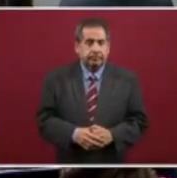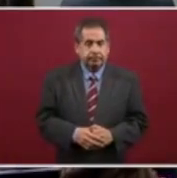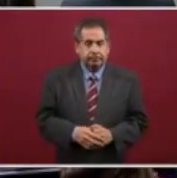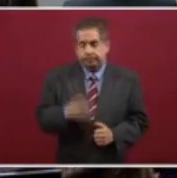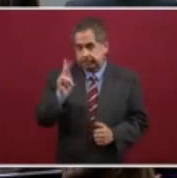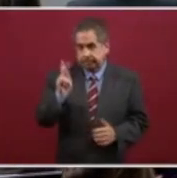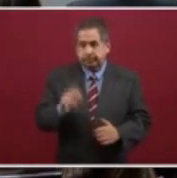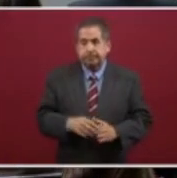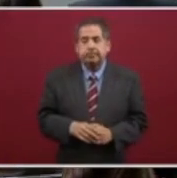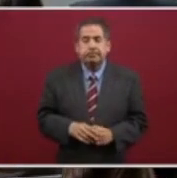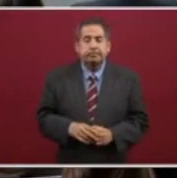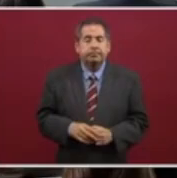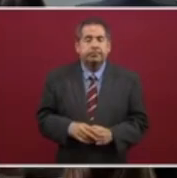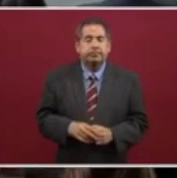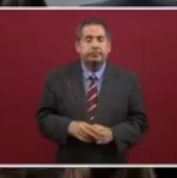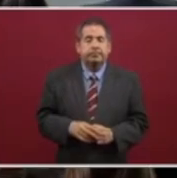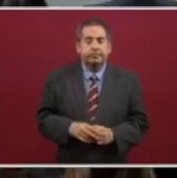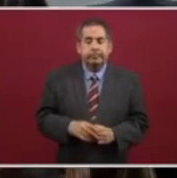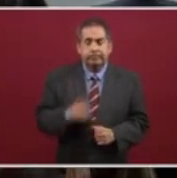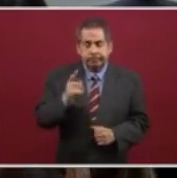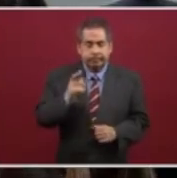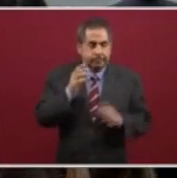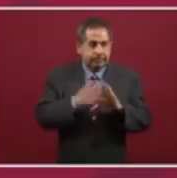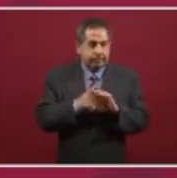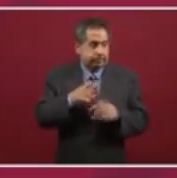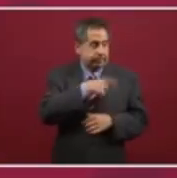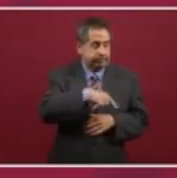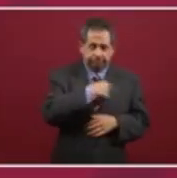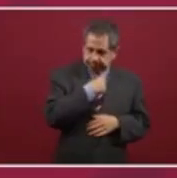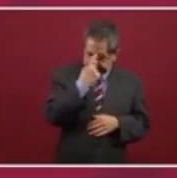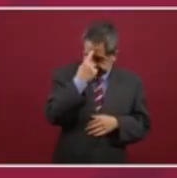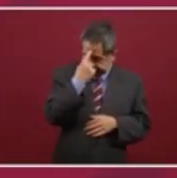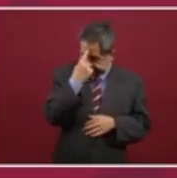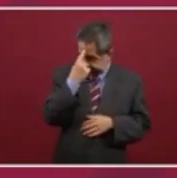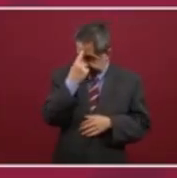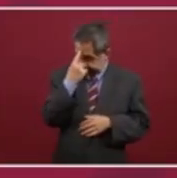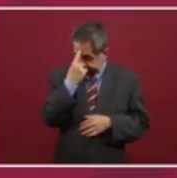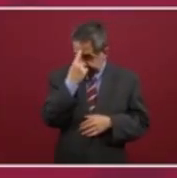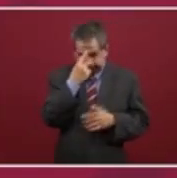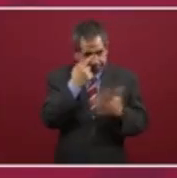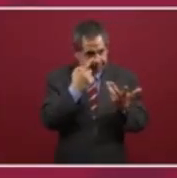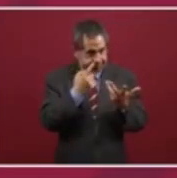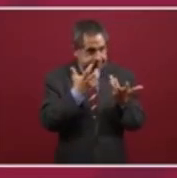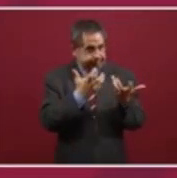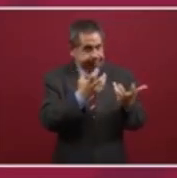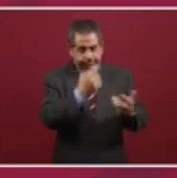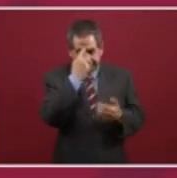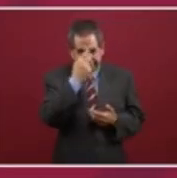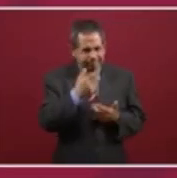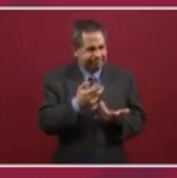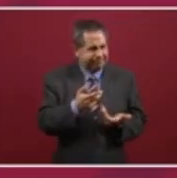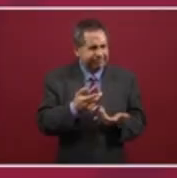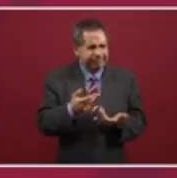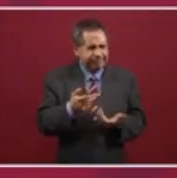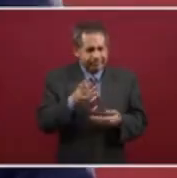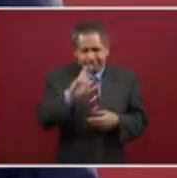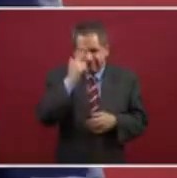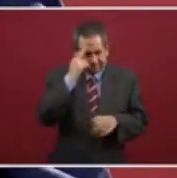Pero es una especie de enajenación, como si nada hubiese